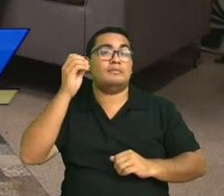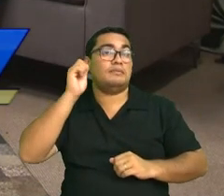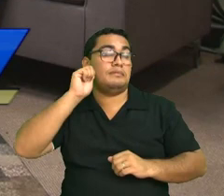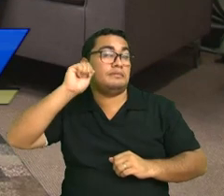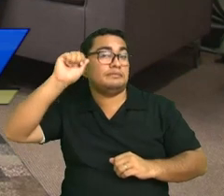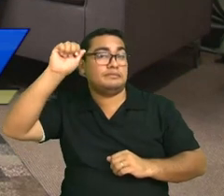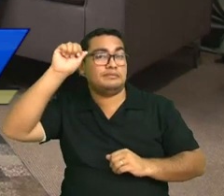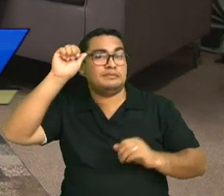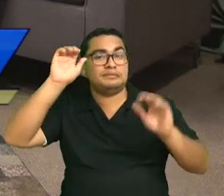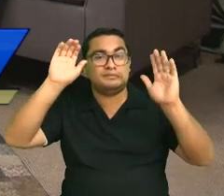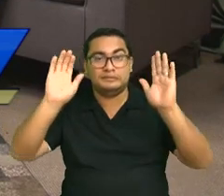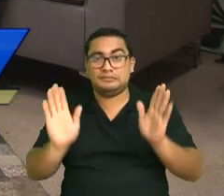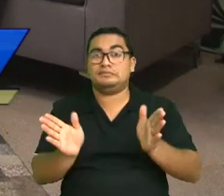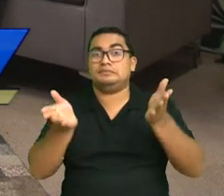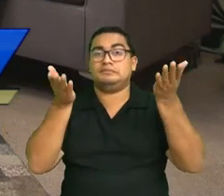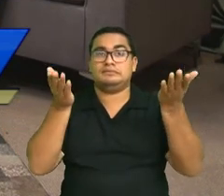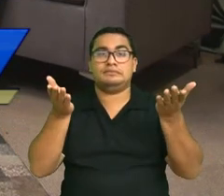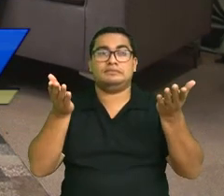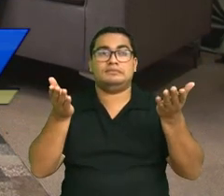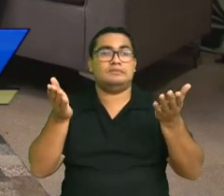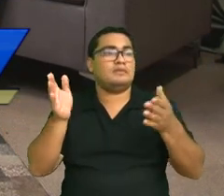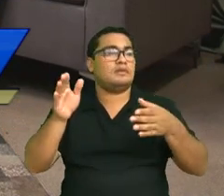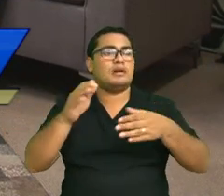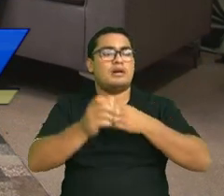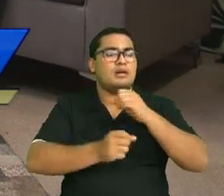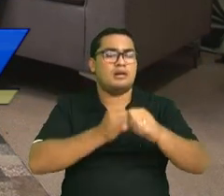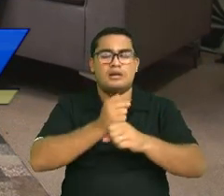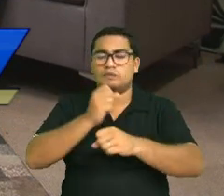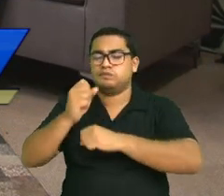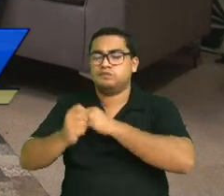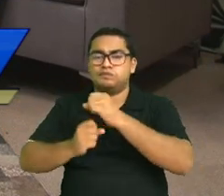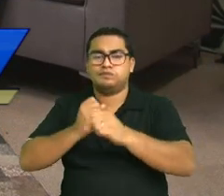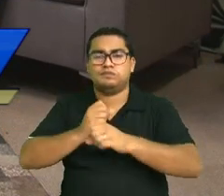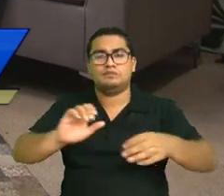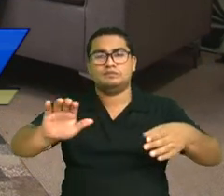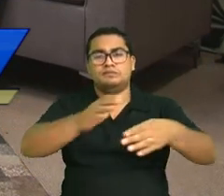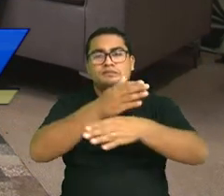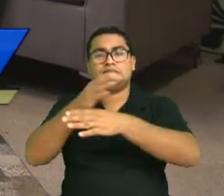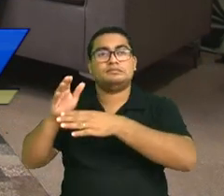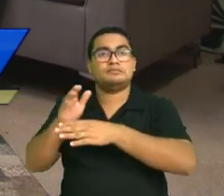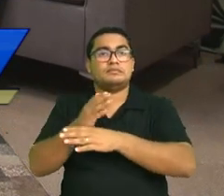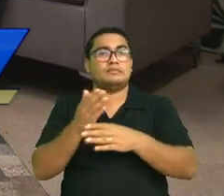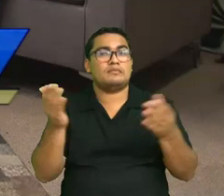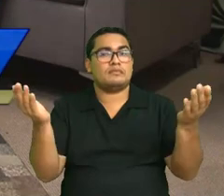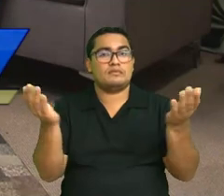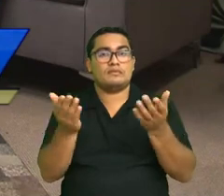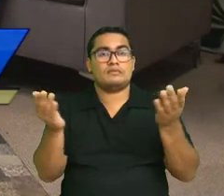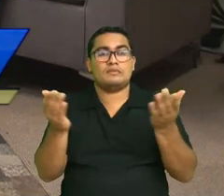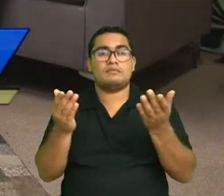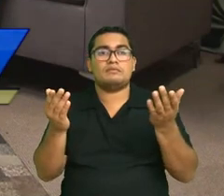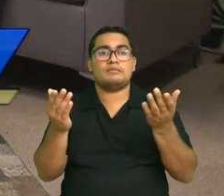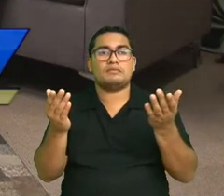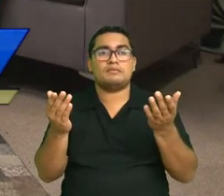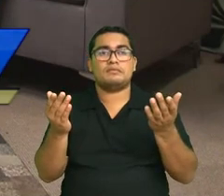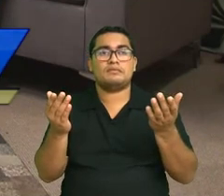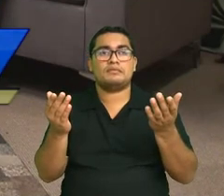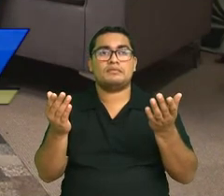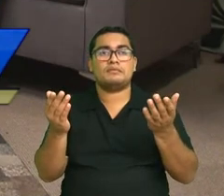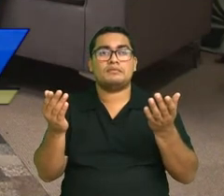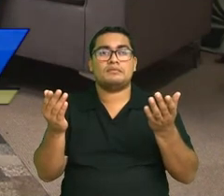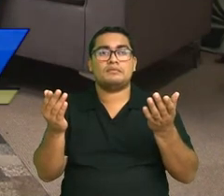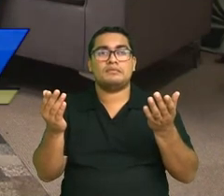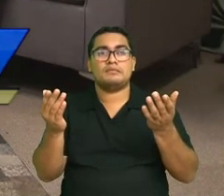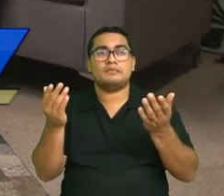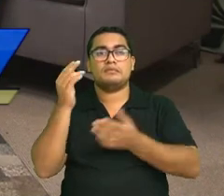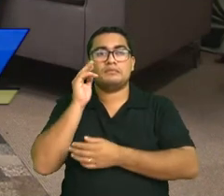mayor. Indistintamente, ¿no?, de las edades. Y ahí dentro de esa dinámica recientemente vimos cómo, pues, el plenario, ¿no?